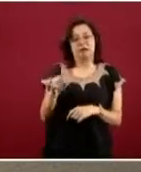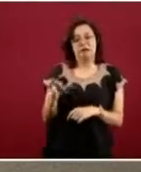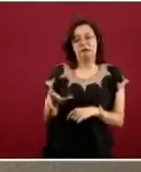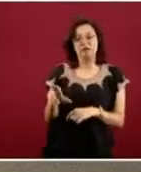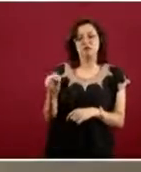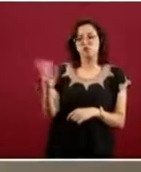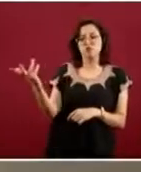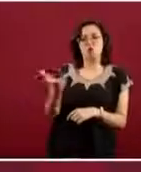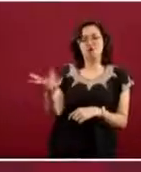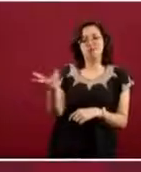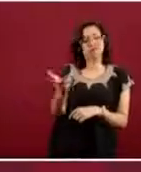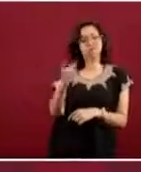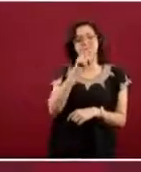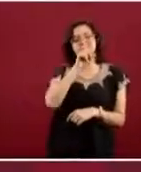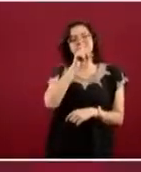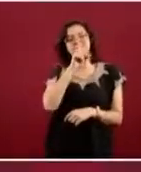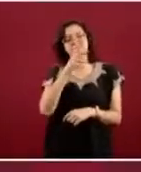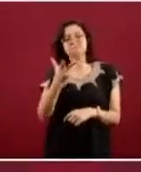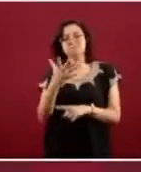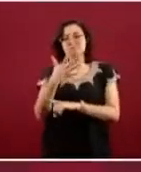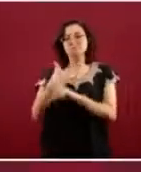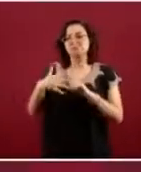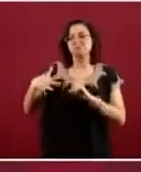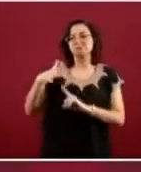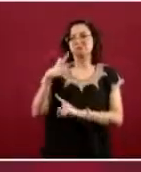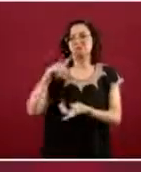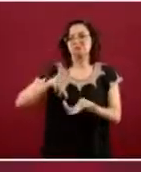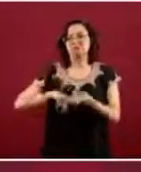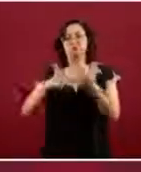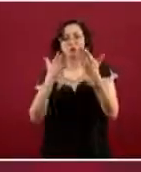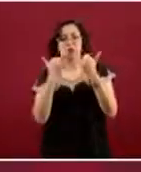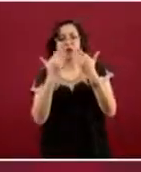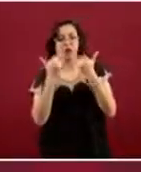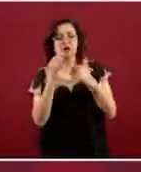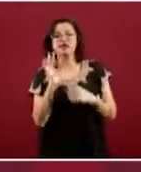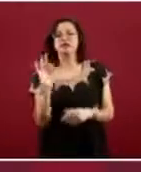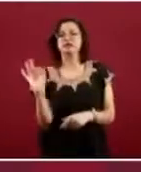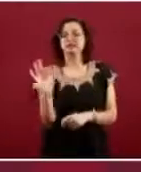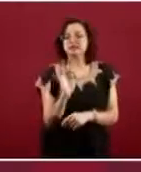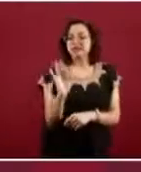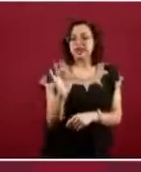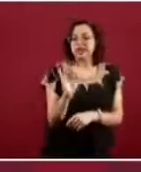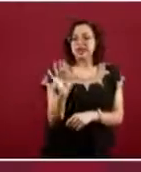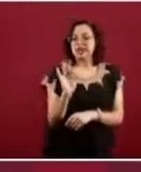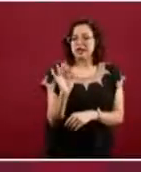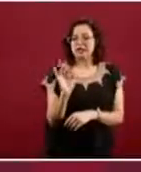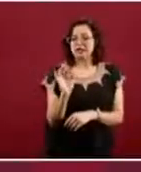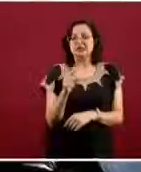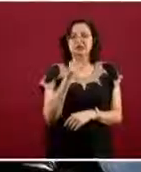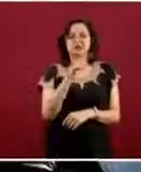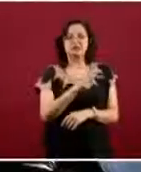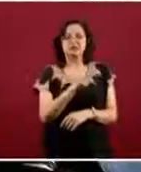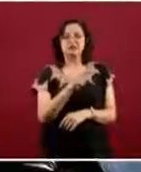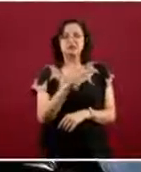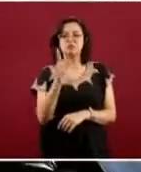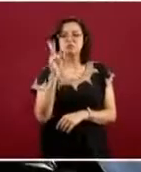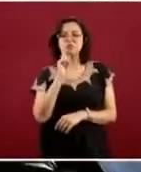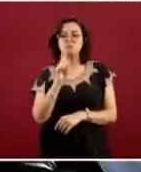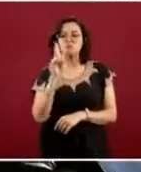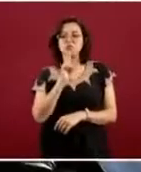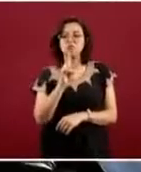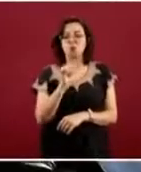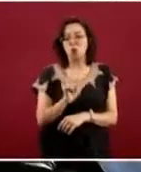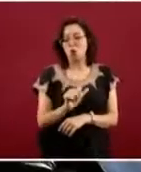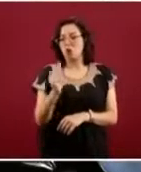INER, ni son las condiciones apropiadas para ello. Posiblemente son más bien reactivos para las pruebas de